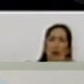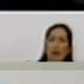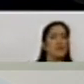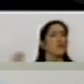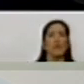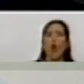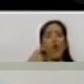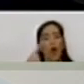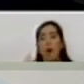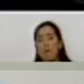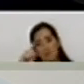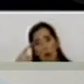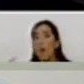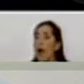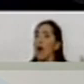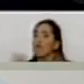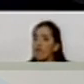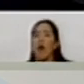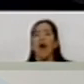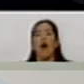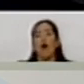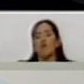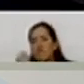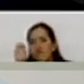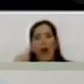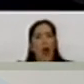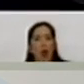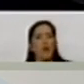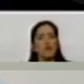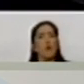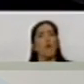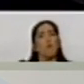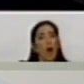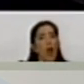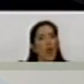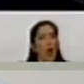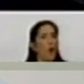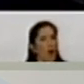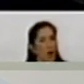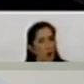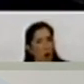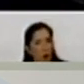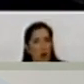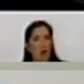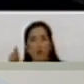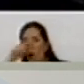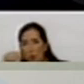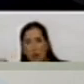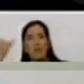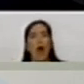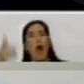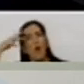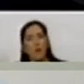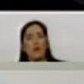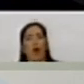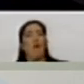de deuda, no puede inclinarse tan alevosamente como hoy pasa con los fondos buitres para un lado. La igualdad. Esto quiere decir que ningún acreedor